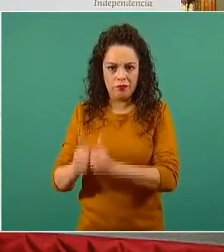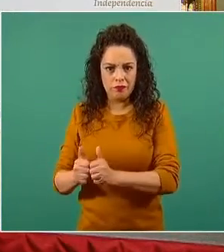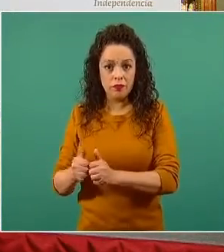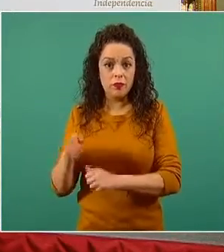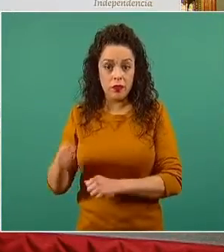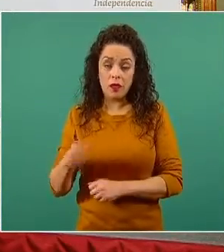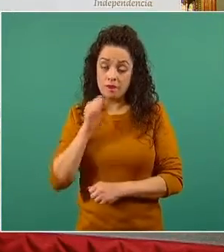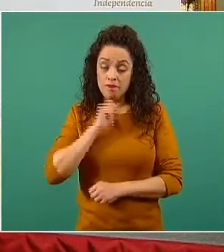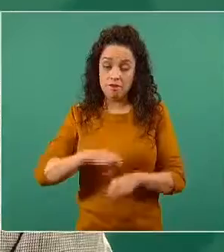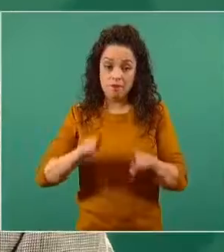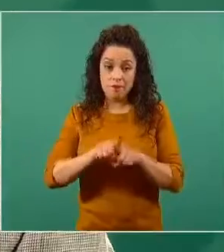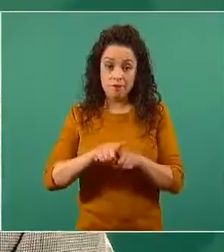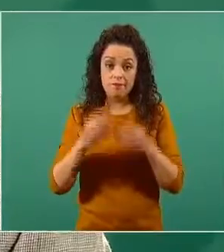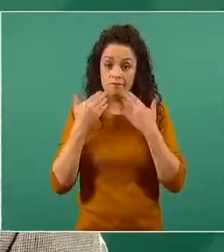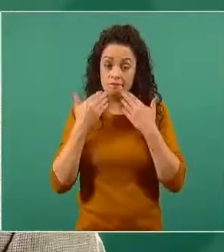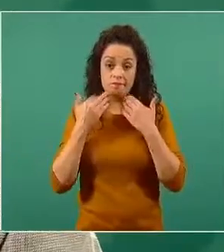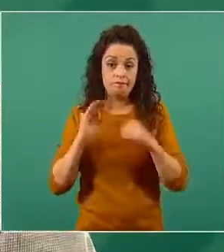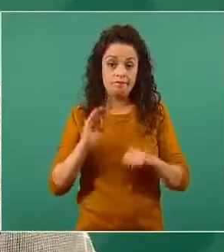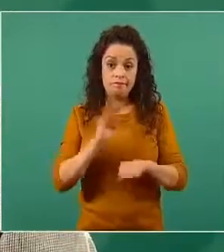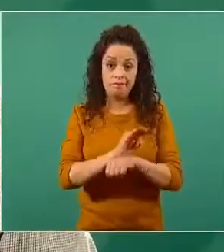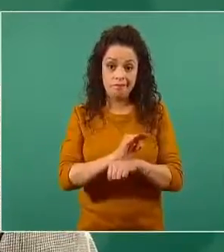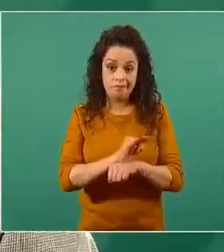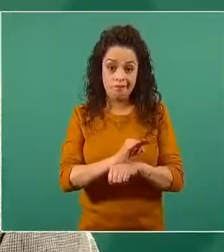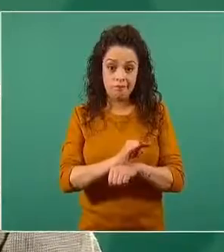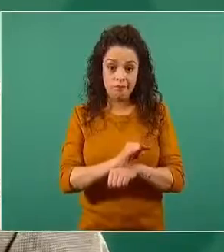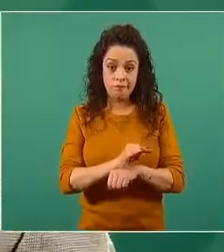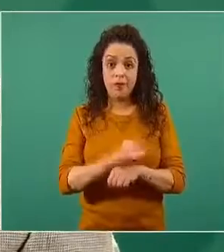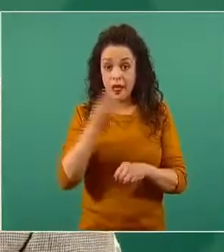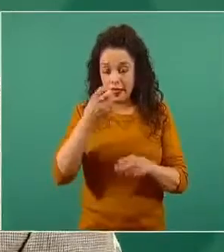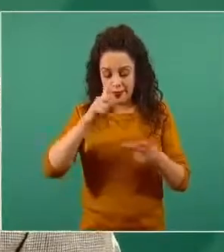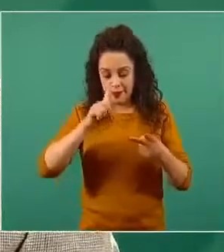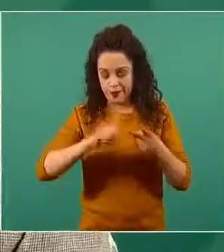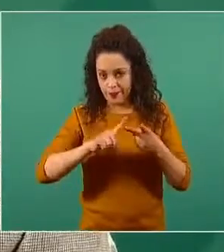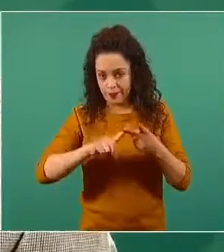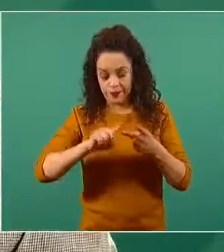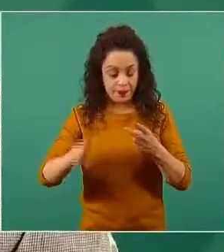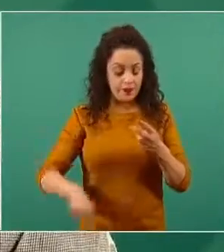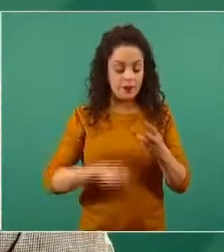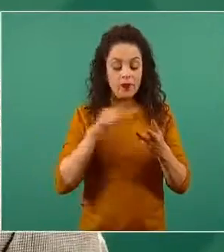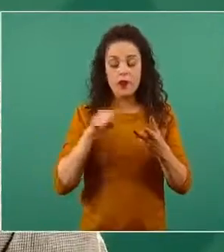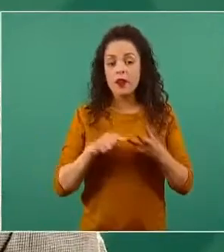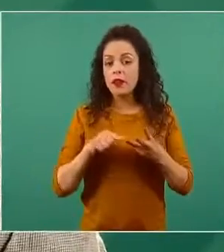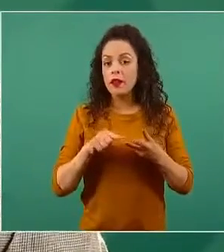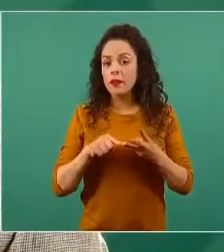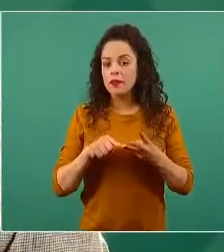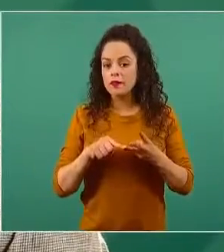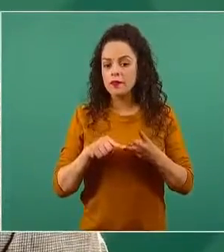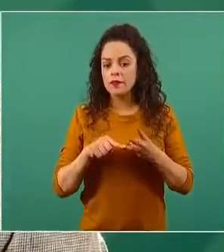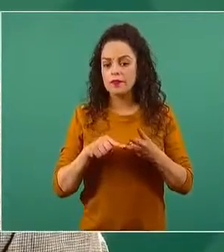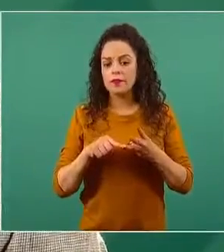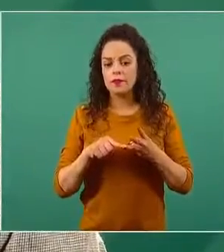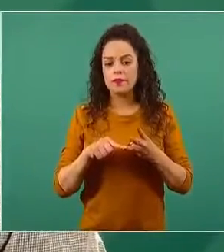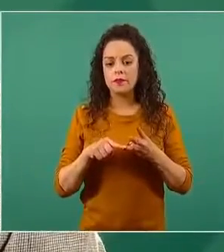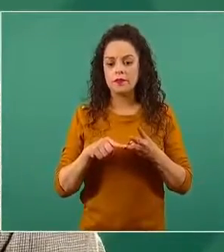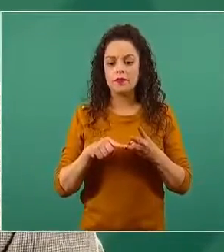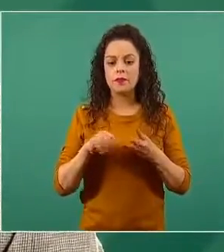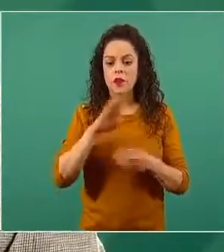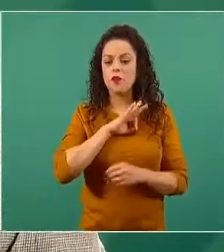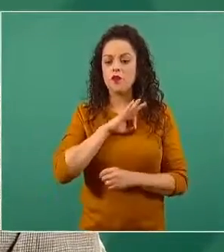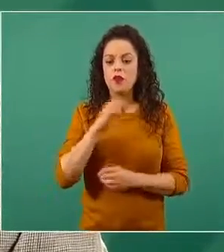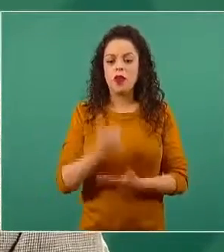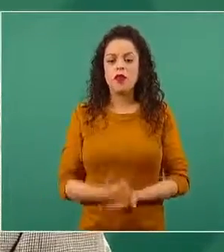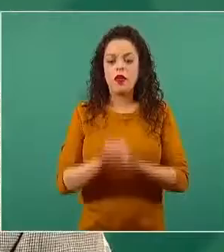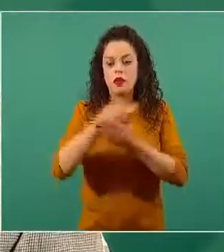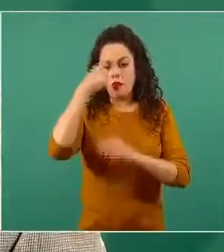de vulnerabilidad. Ese es el eje 2. El eje 3 es un eje que nos permite